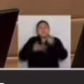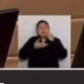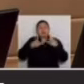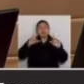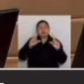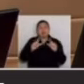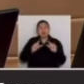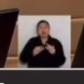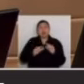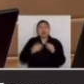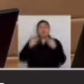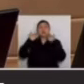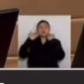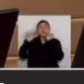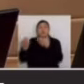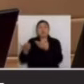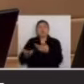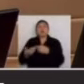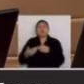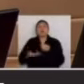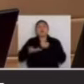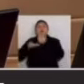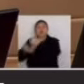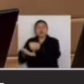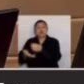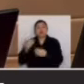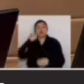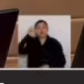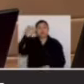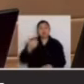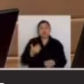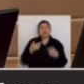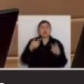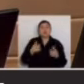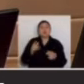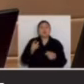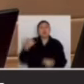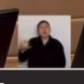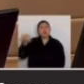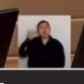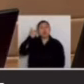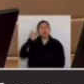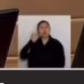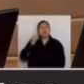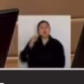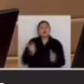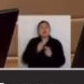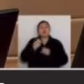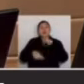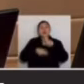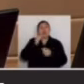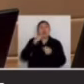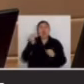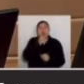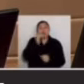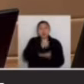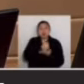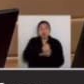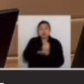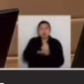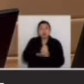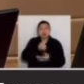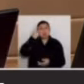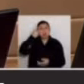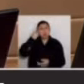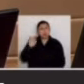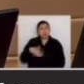sinvergüenzas que se robaron la plata. ¿Sabe qué? Llama a un abogado del Consejo de Defensa del Estado que estaba apurando esta tramitación. Creo que es indispensable